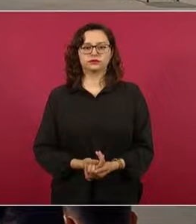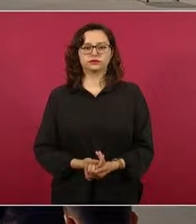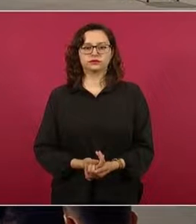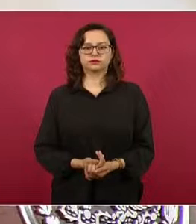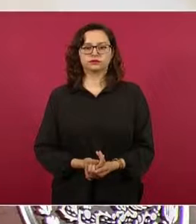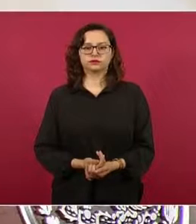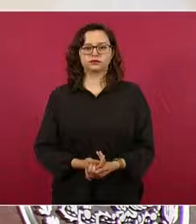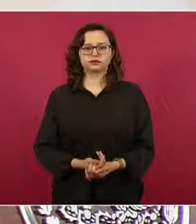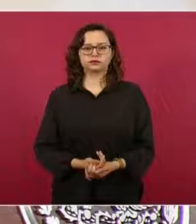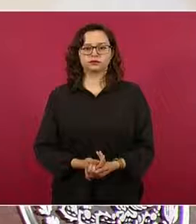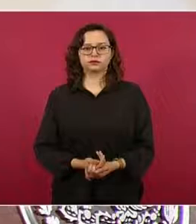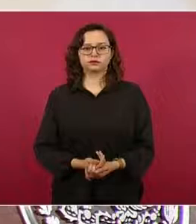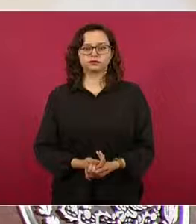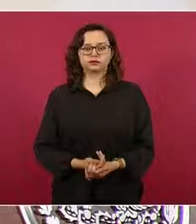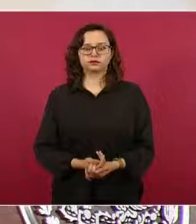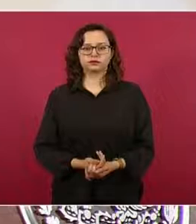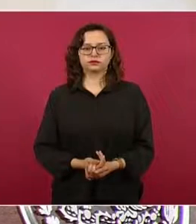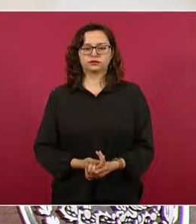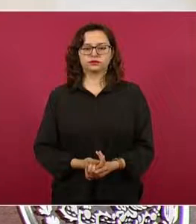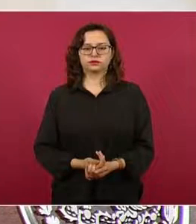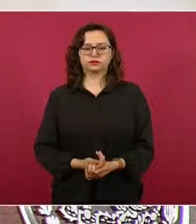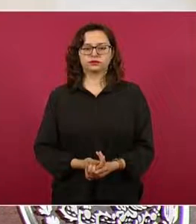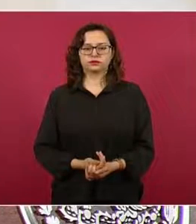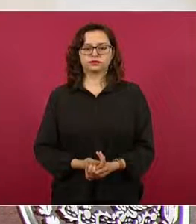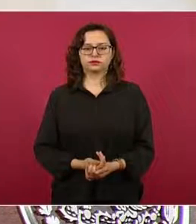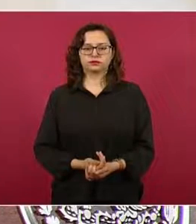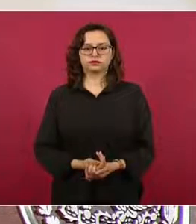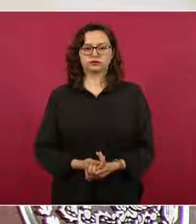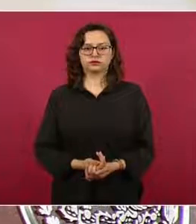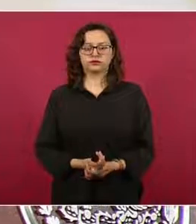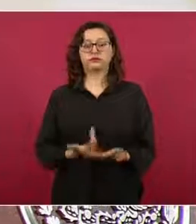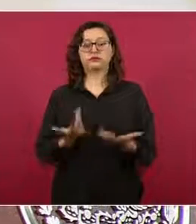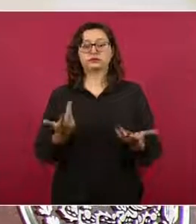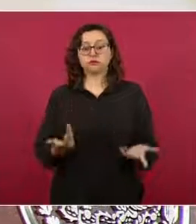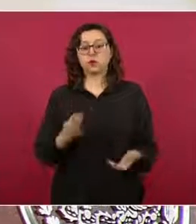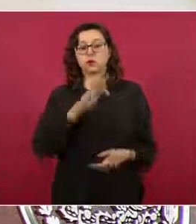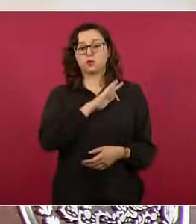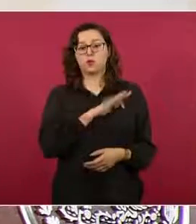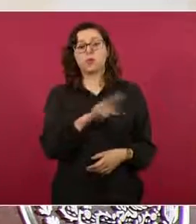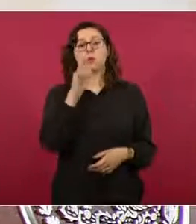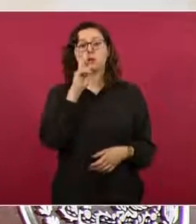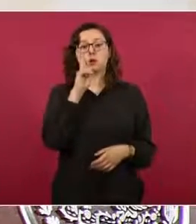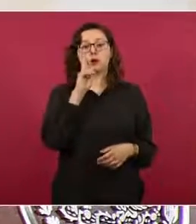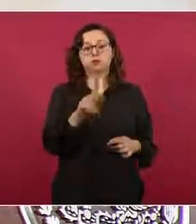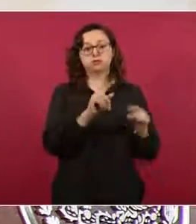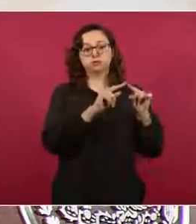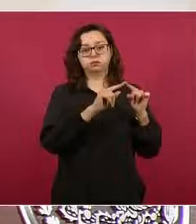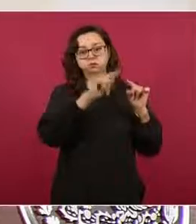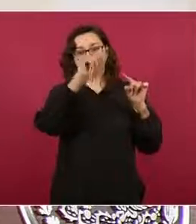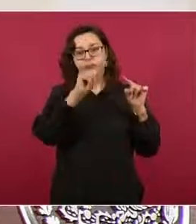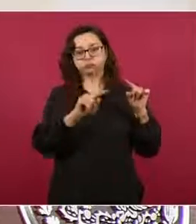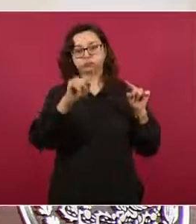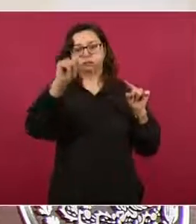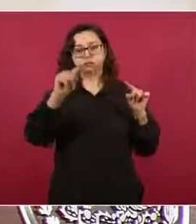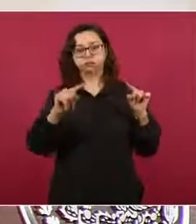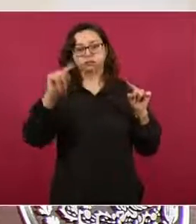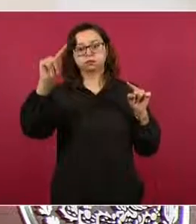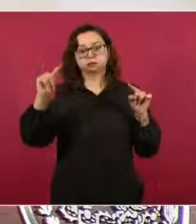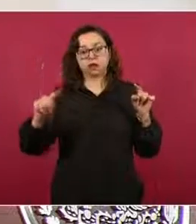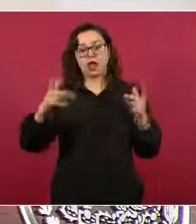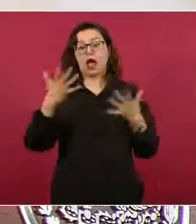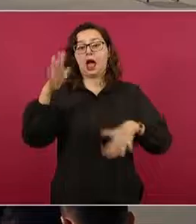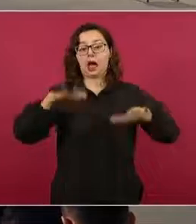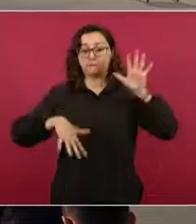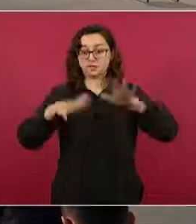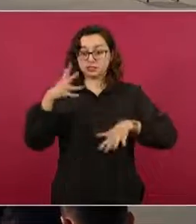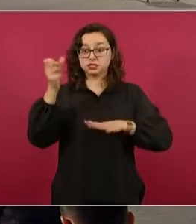74.98% con relación al 2018, con la tendencia de movimiento que tiene estacional. Hay meses en